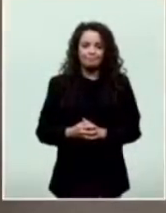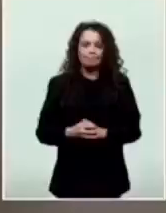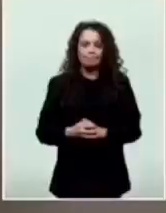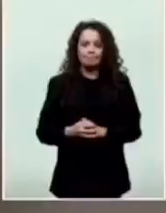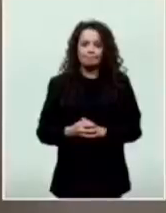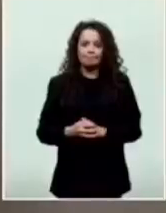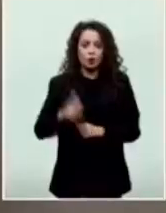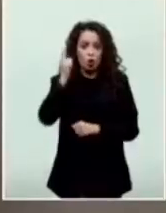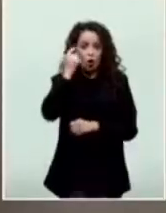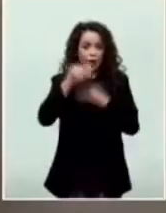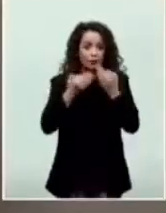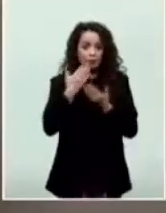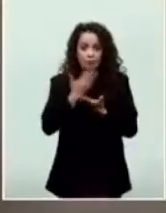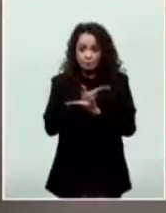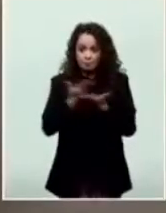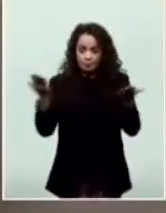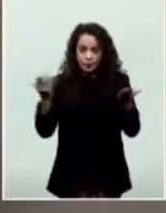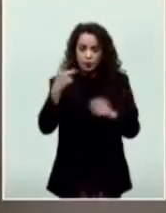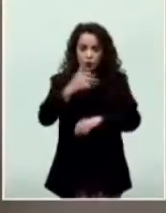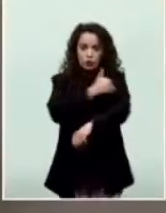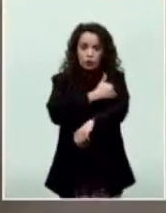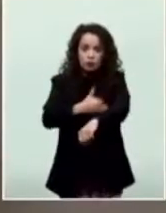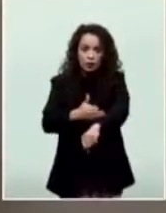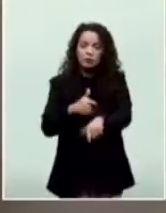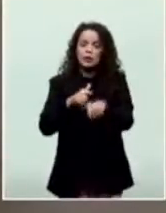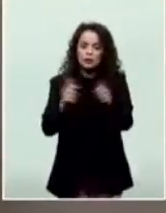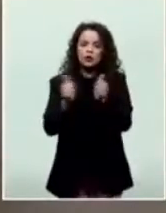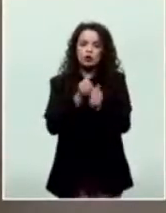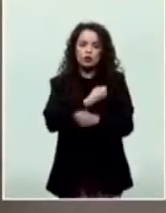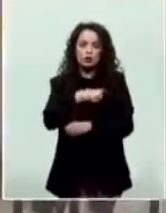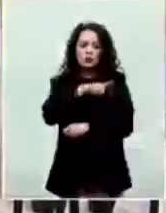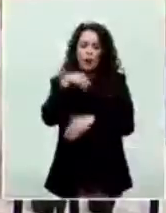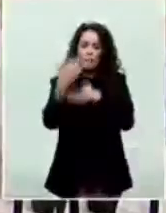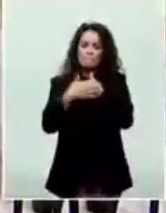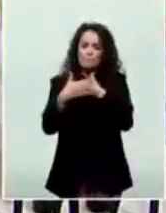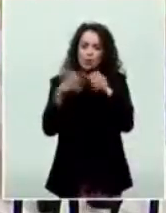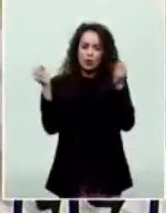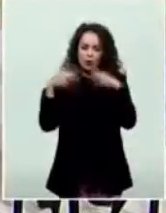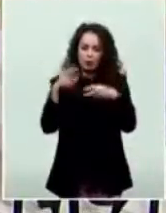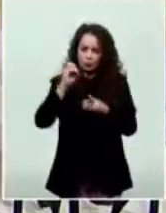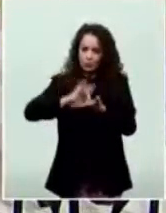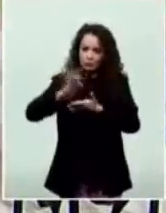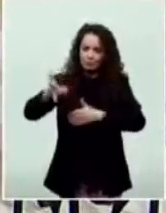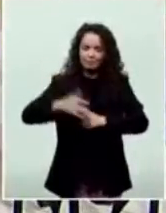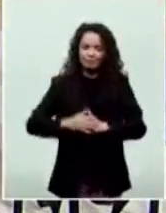mejores deseos, que sigan ustedes y sus familias con salud y nos vemos pronto. Gracias.